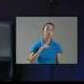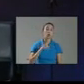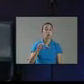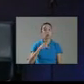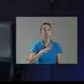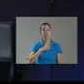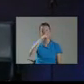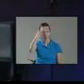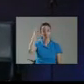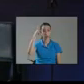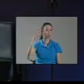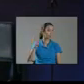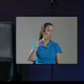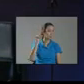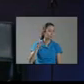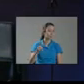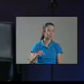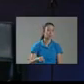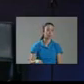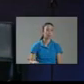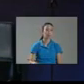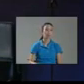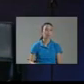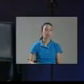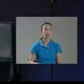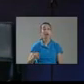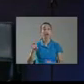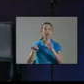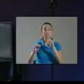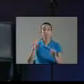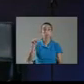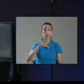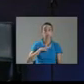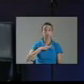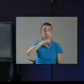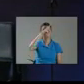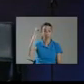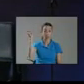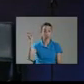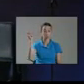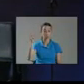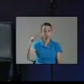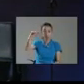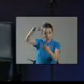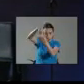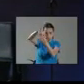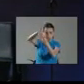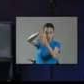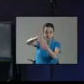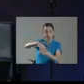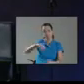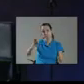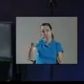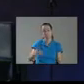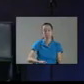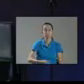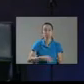Pregúnteme. ¿Usted cree que la gente que lo ha hecho no le ha ido bien?